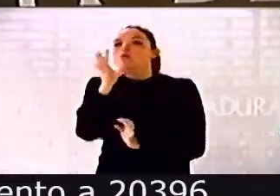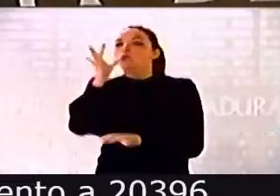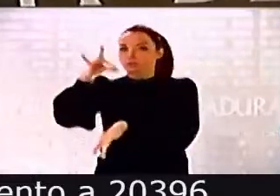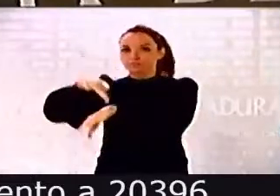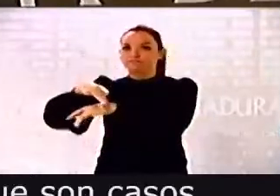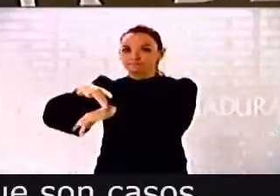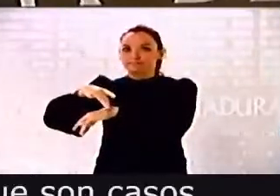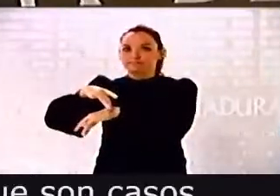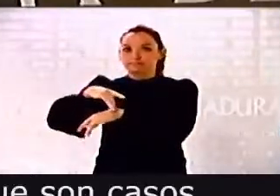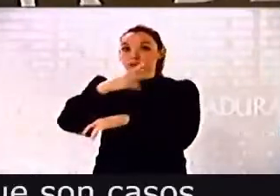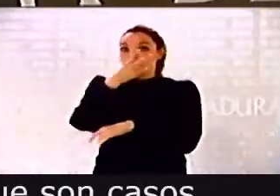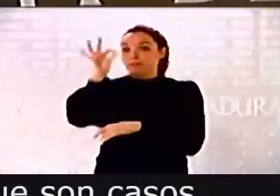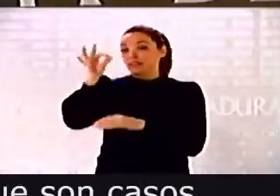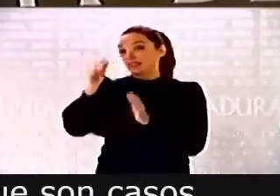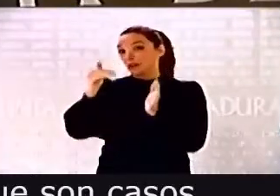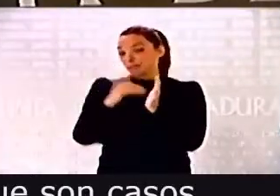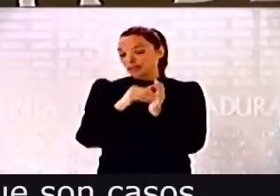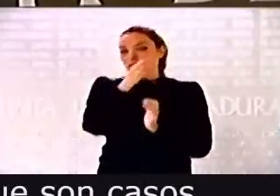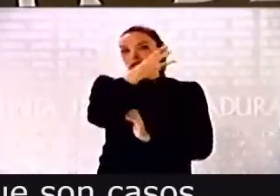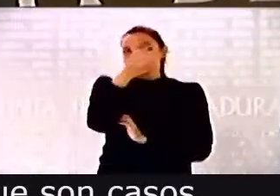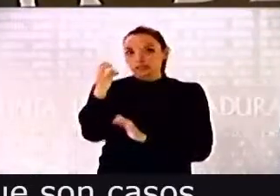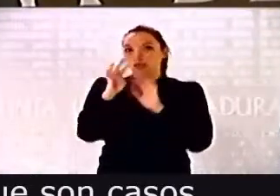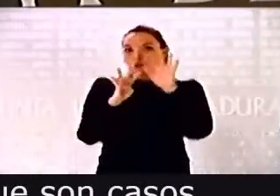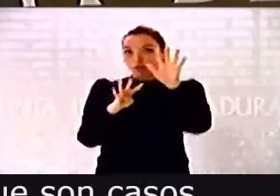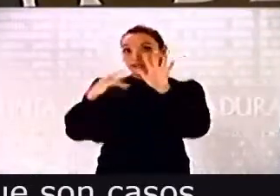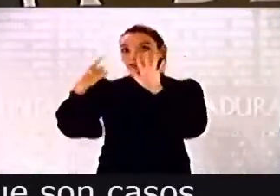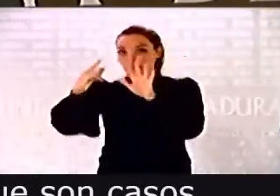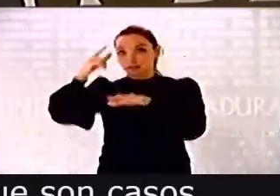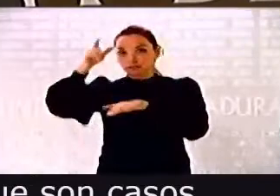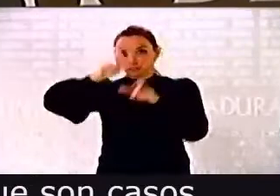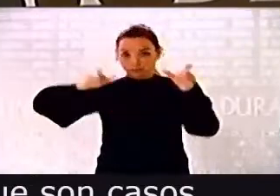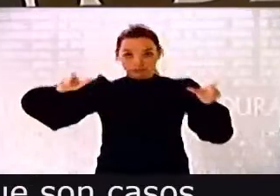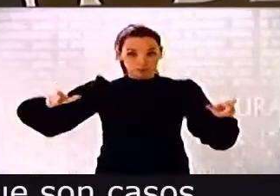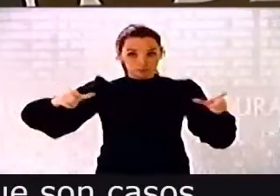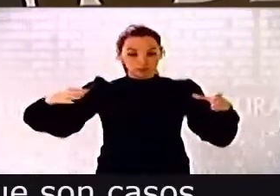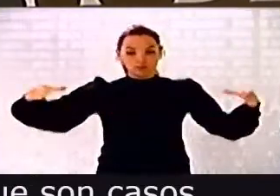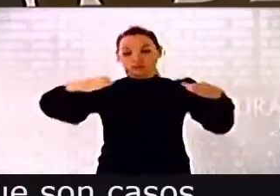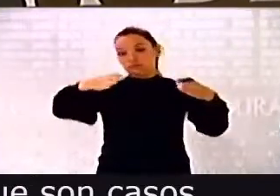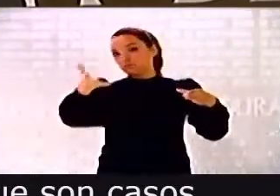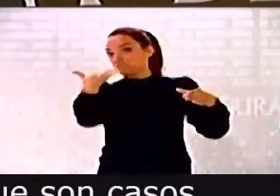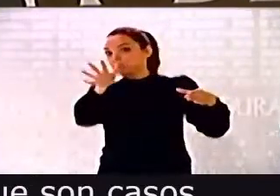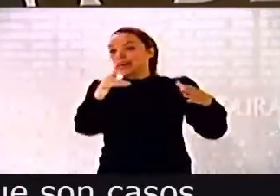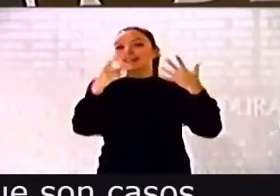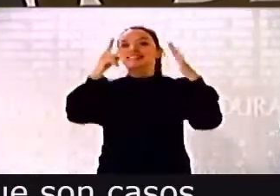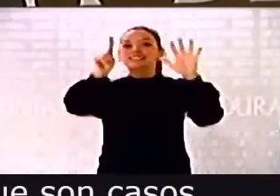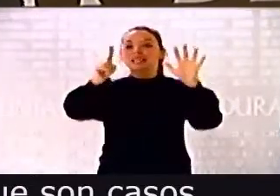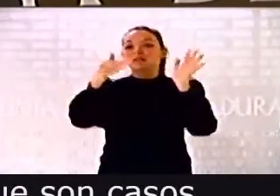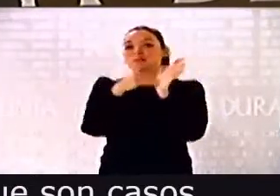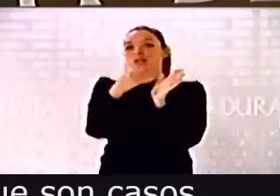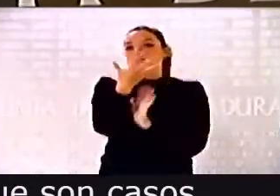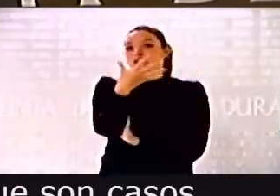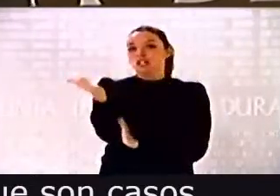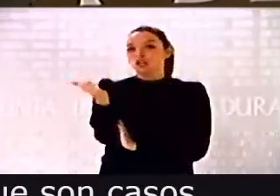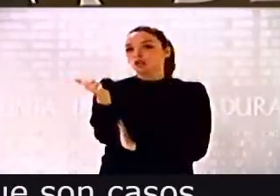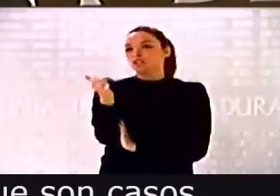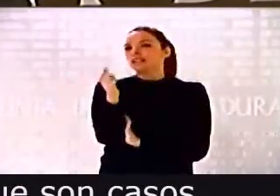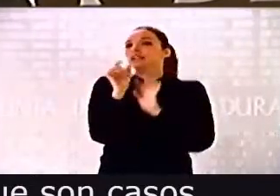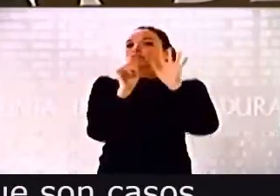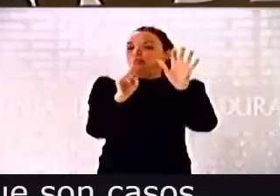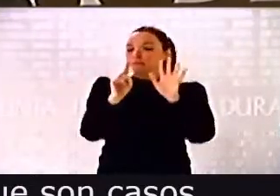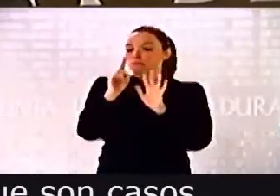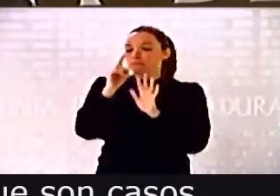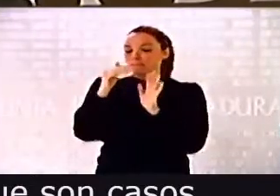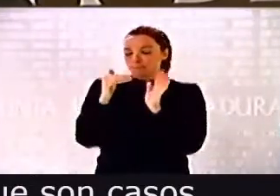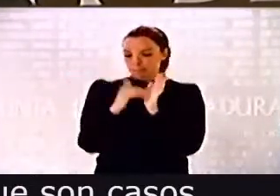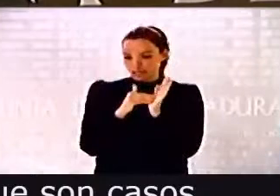esas 20.396 personas, alrededor de 6.500, 6.475